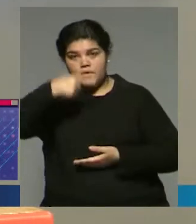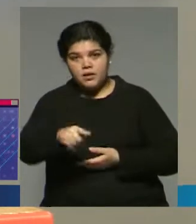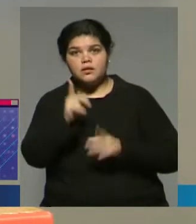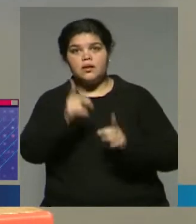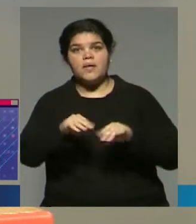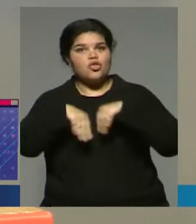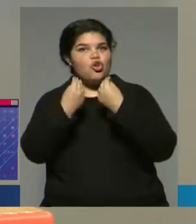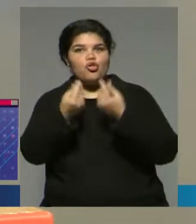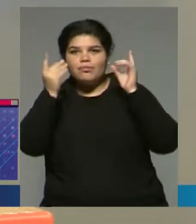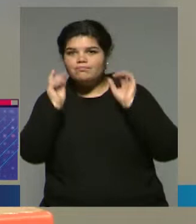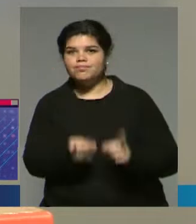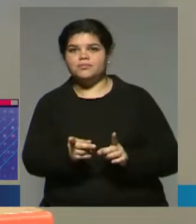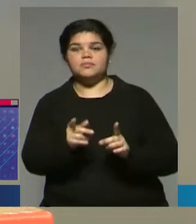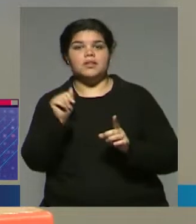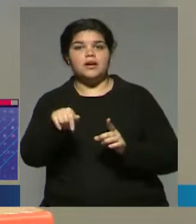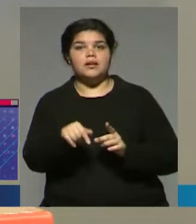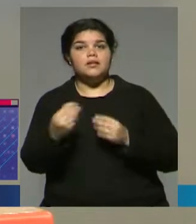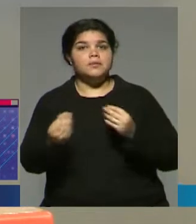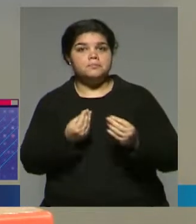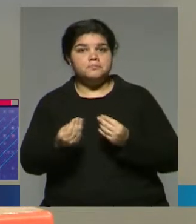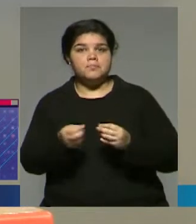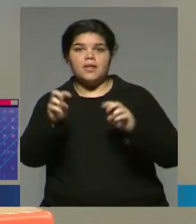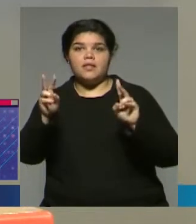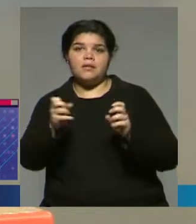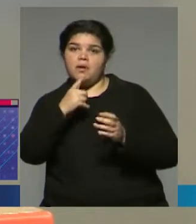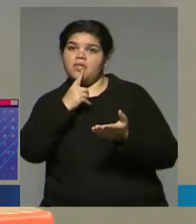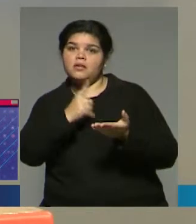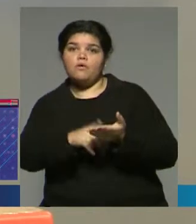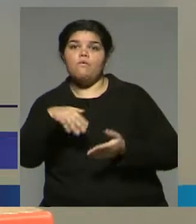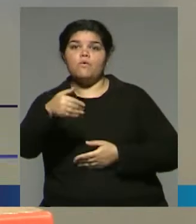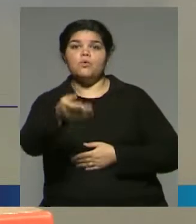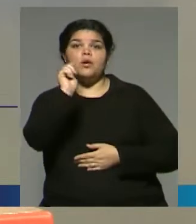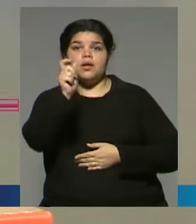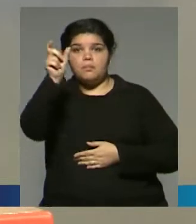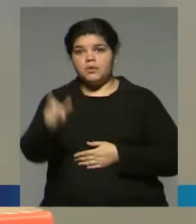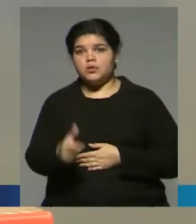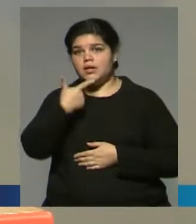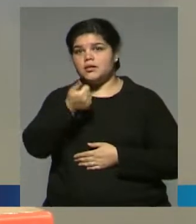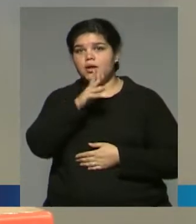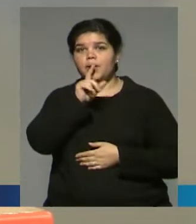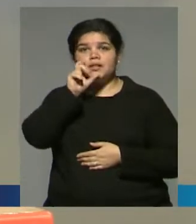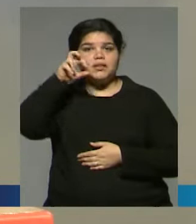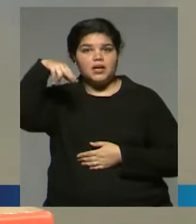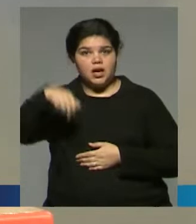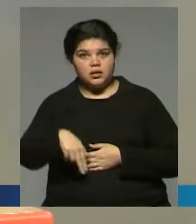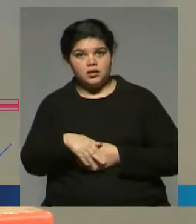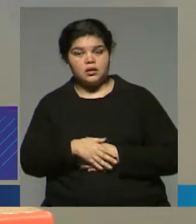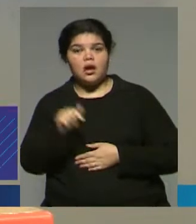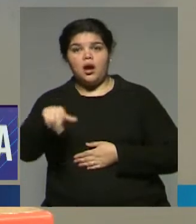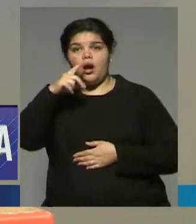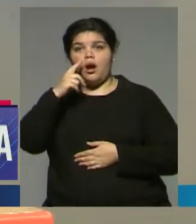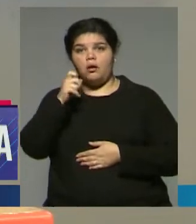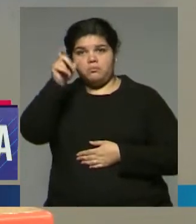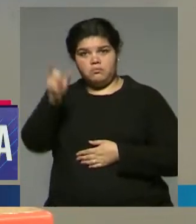resultado definitivo y evidentemente la decisión del futuro de Sebastián Petean Pocovi. Estamos hablando del